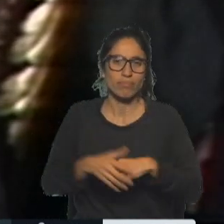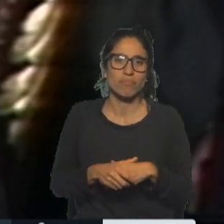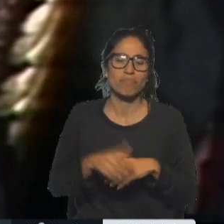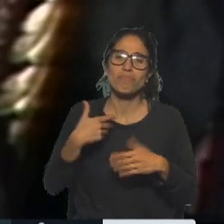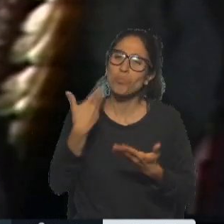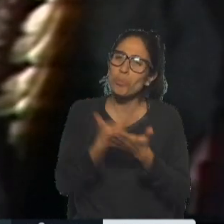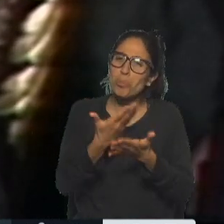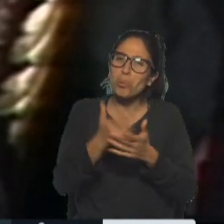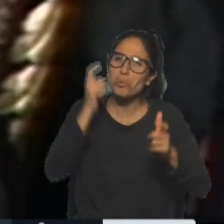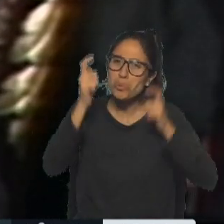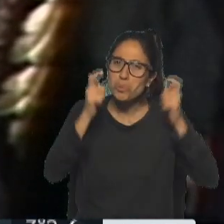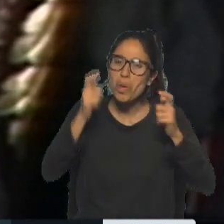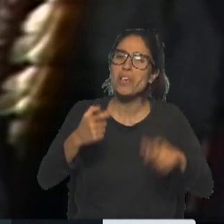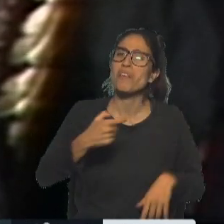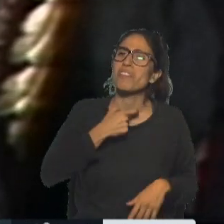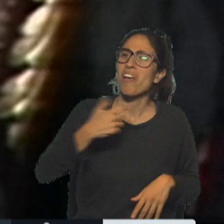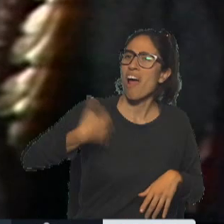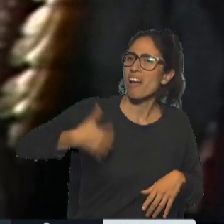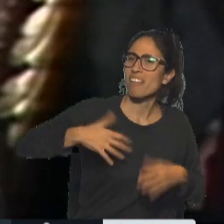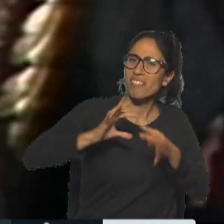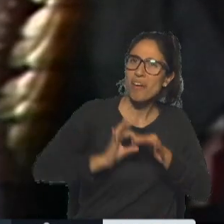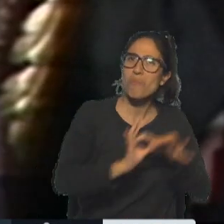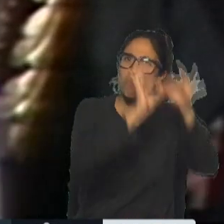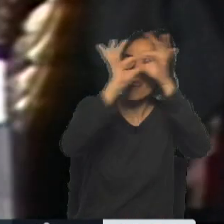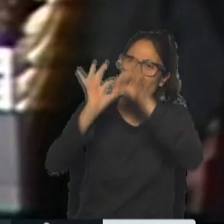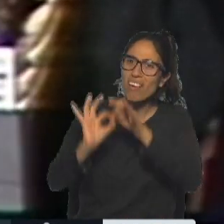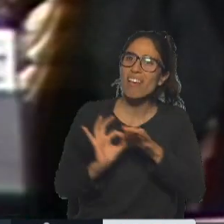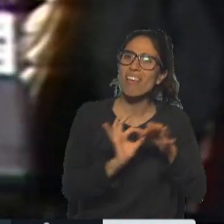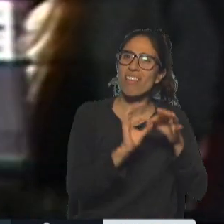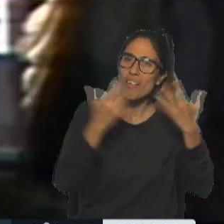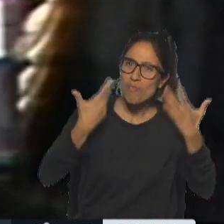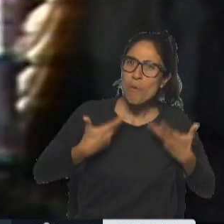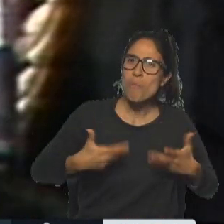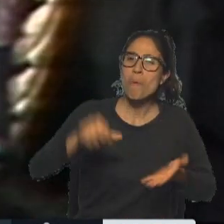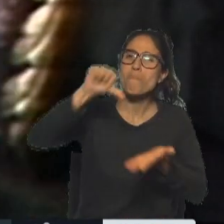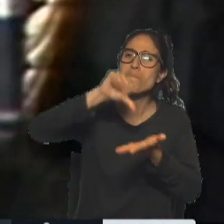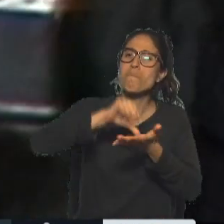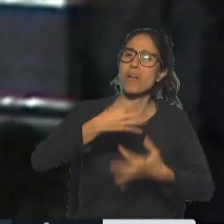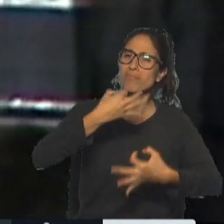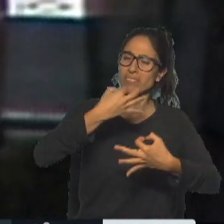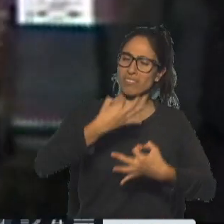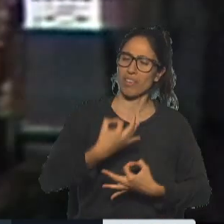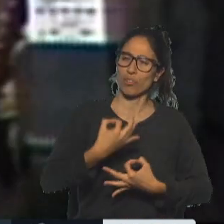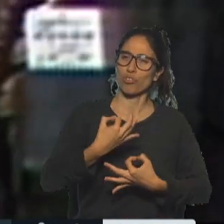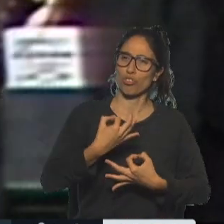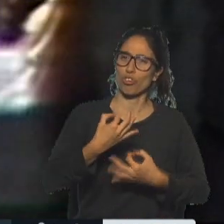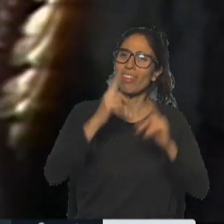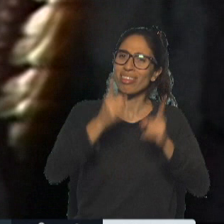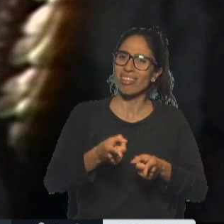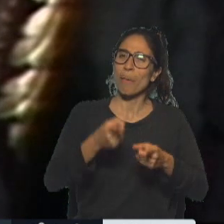Argentina unida, quiero una Argentina normal, quiero que seamos un país serio, pero además quiero un país más